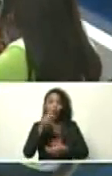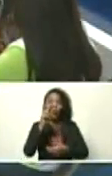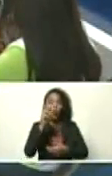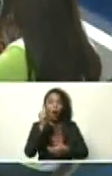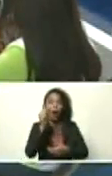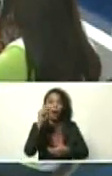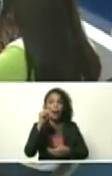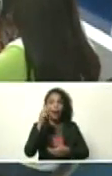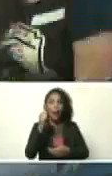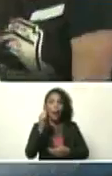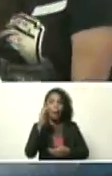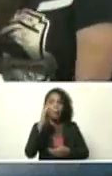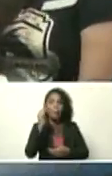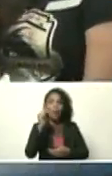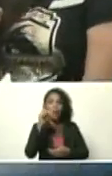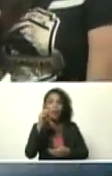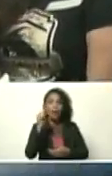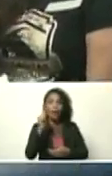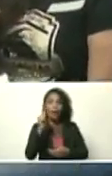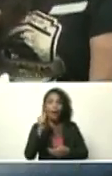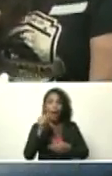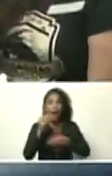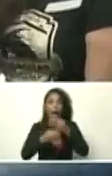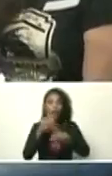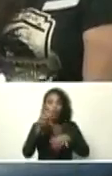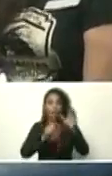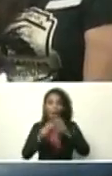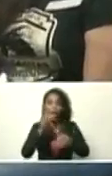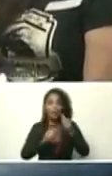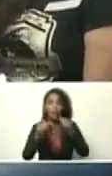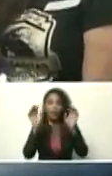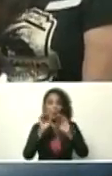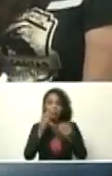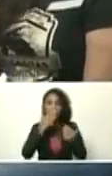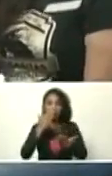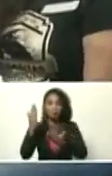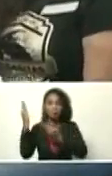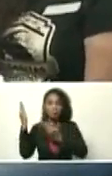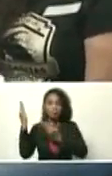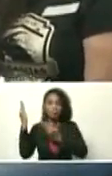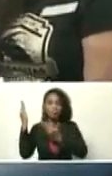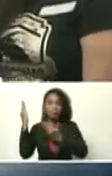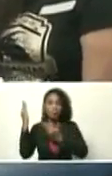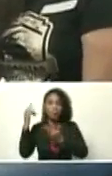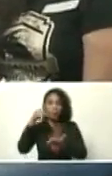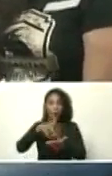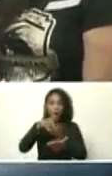hecho de leche de cabra, yogur tipo griego, hecho con leche de cabra.